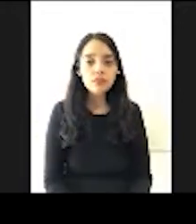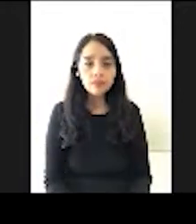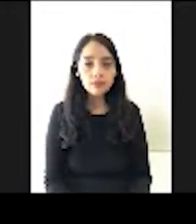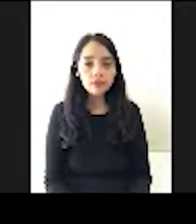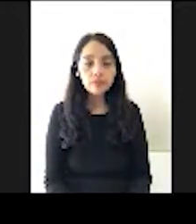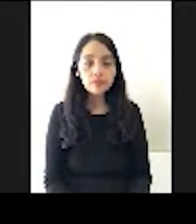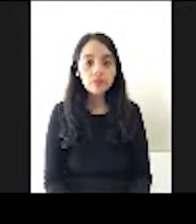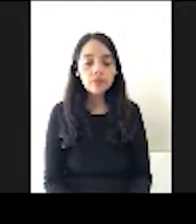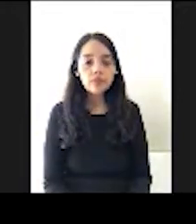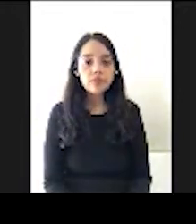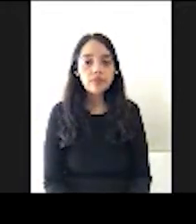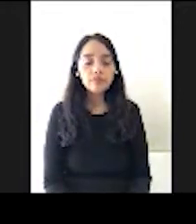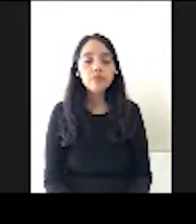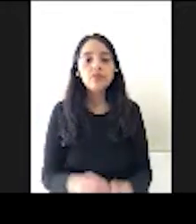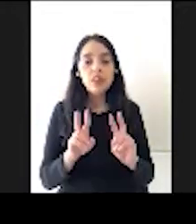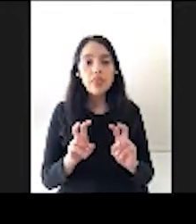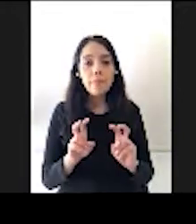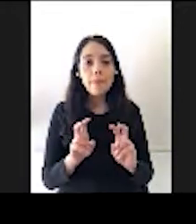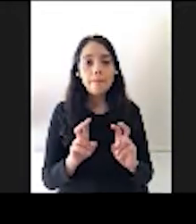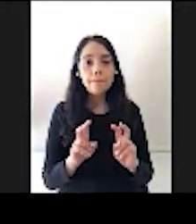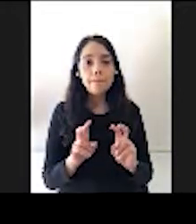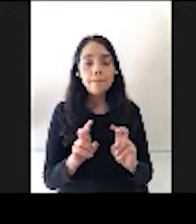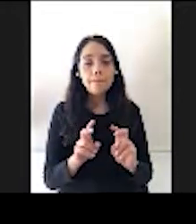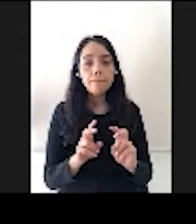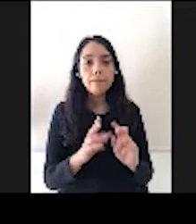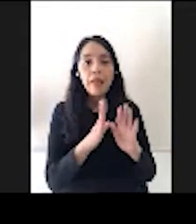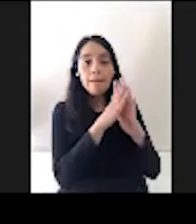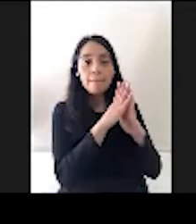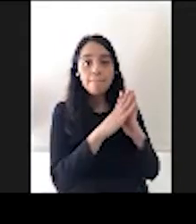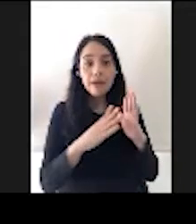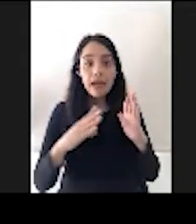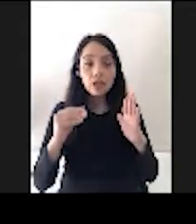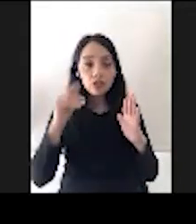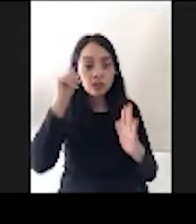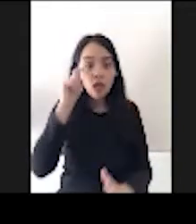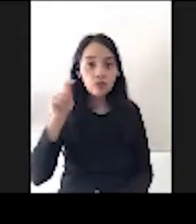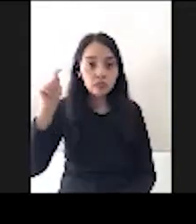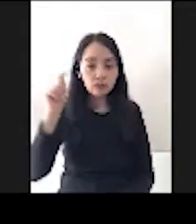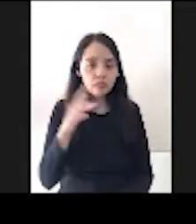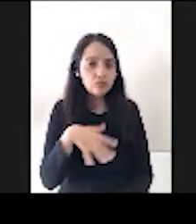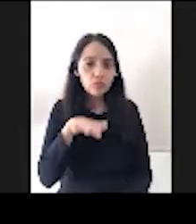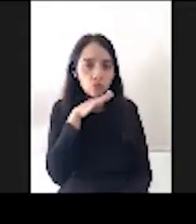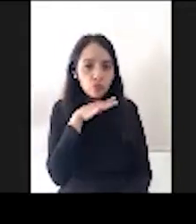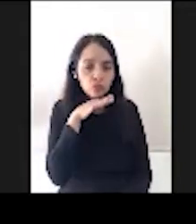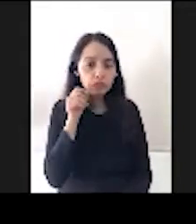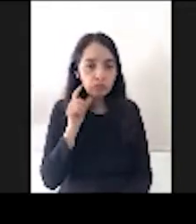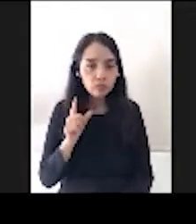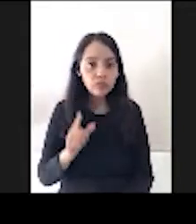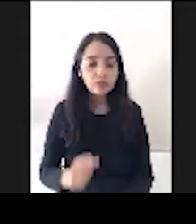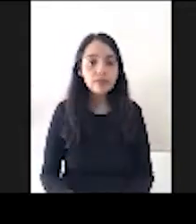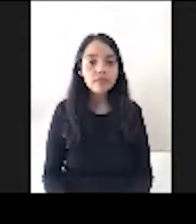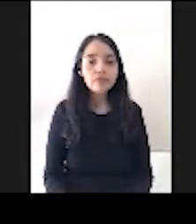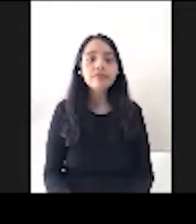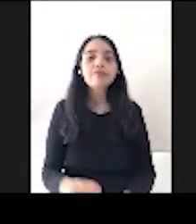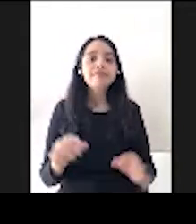En cuanto al marco referencial en el cual nos hemos situado, vamos a hacer primero un contexto histórico de la